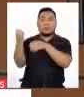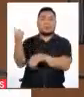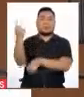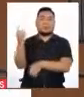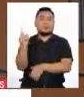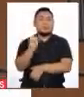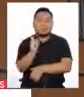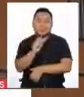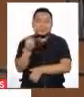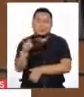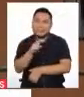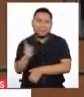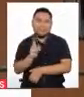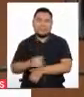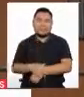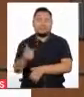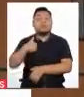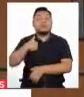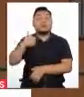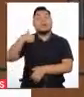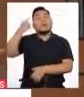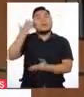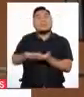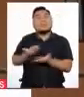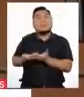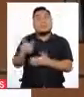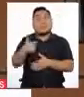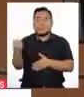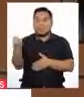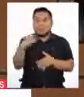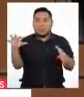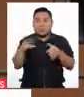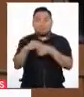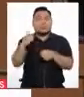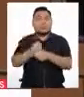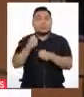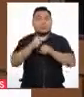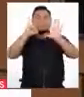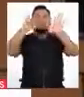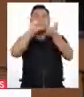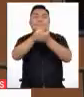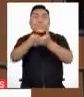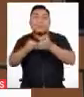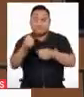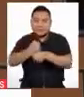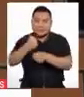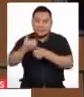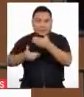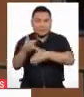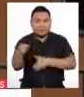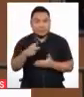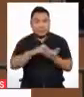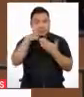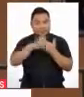no estaría bien. Entonces la propuesta que hicimos es trabajemos juntos y démosnos seis meses. Y no solamente dimos este